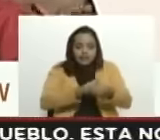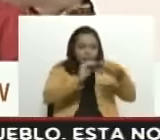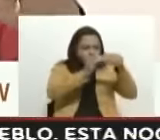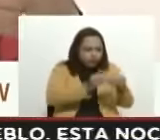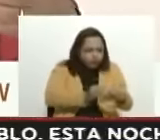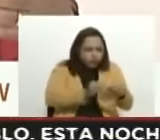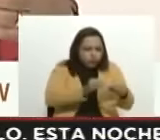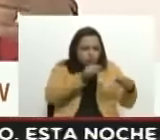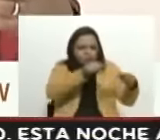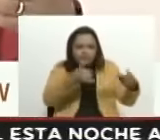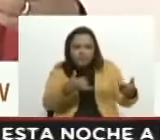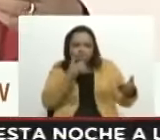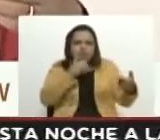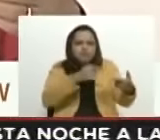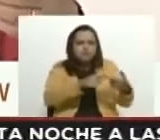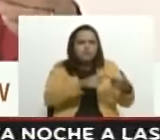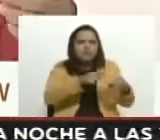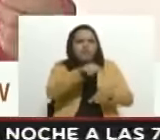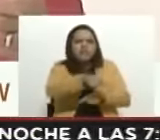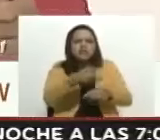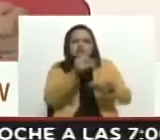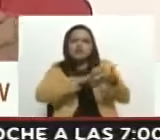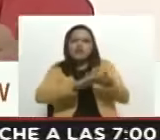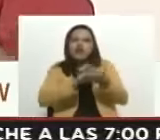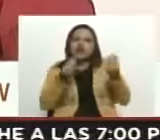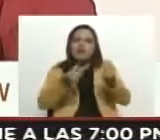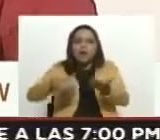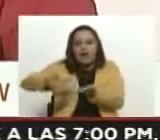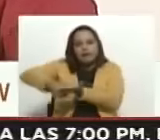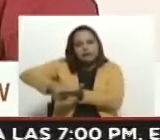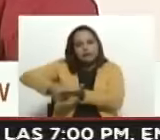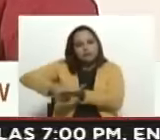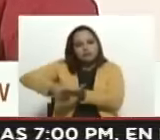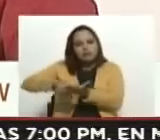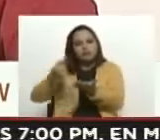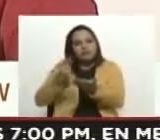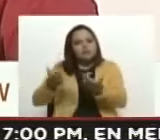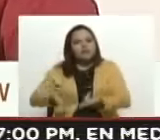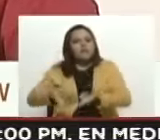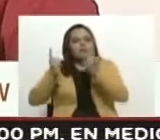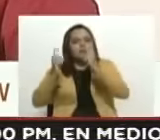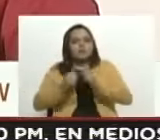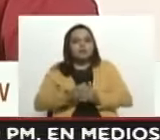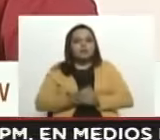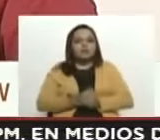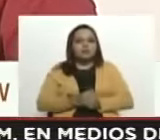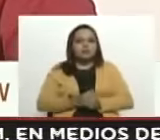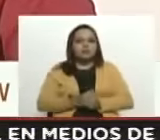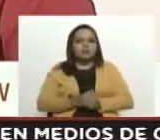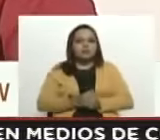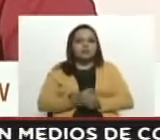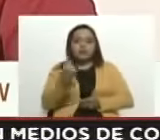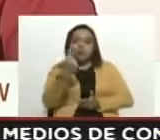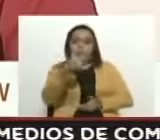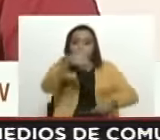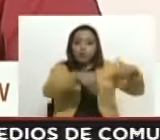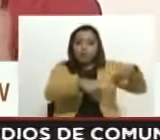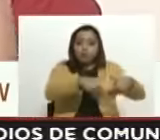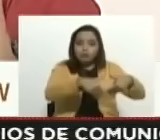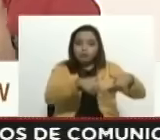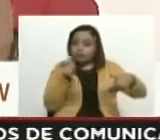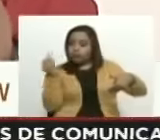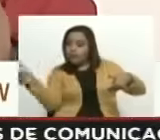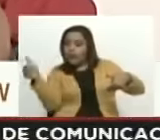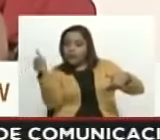esa falla fue corregida ¿con qué? Con el captahuella. El captahuella es lo único que permite un voto por